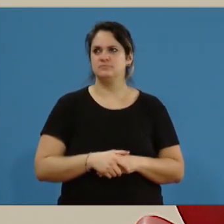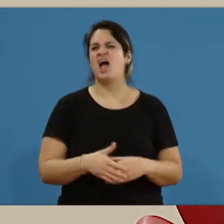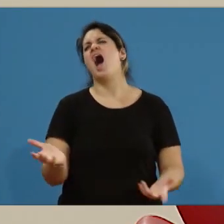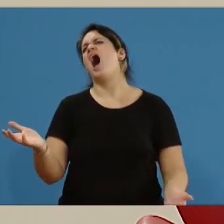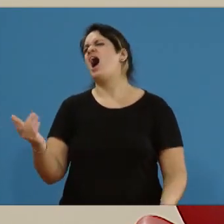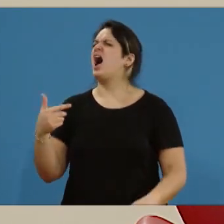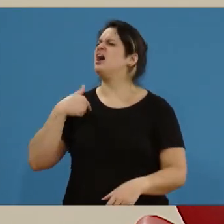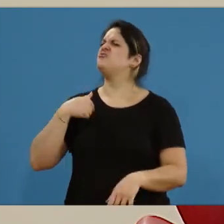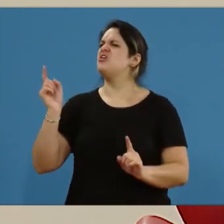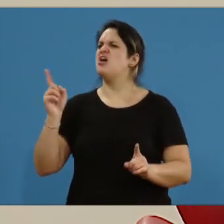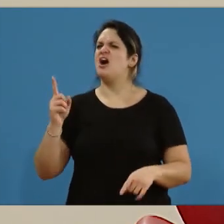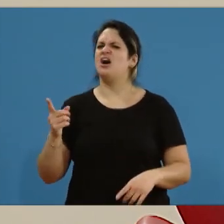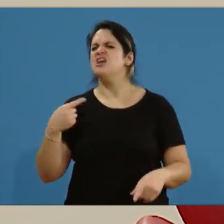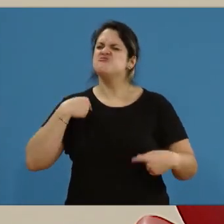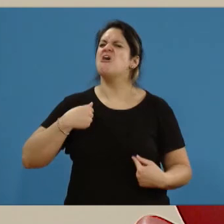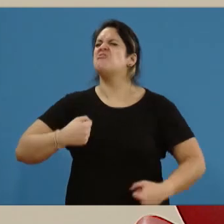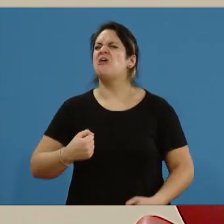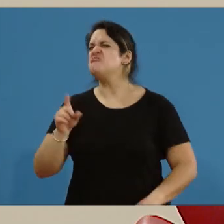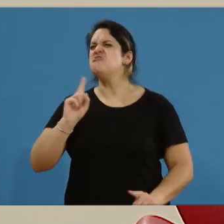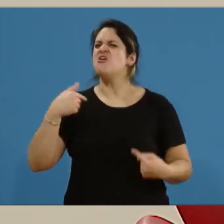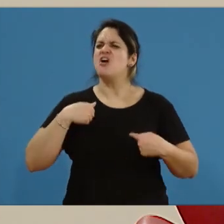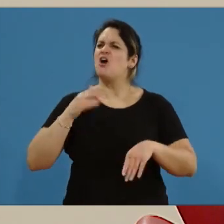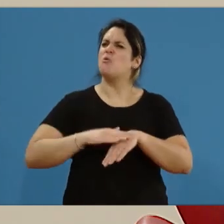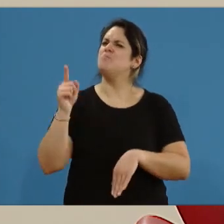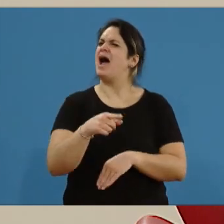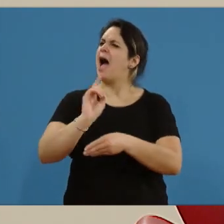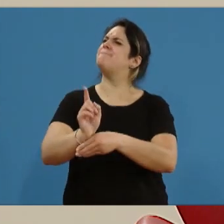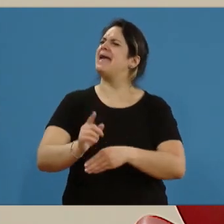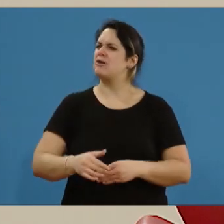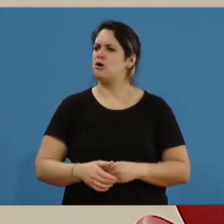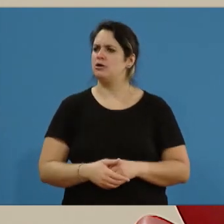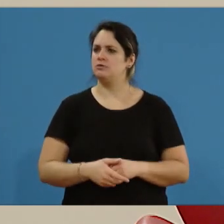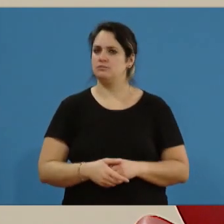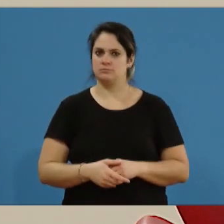No fui yo, mamá. No fui yo, te lo juro. Fue Raffles.